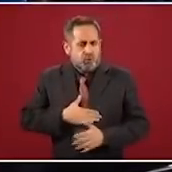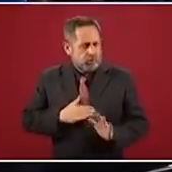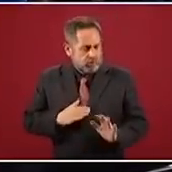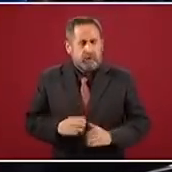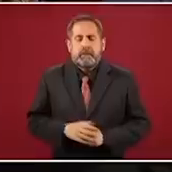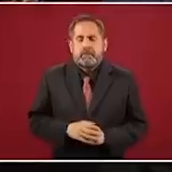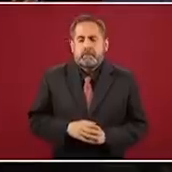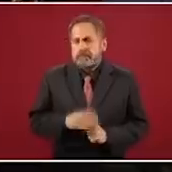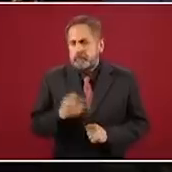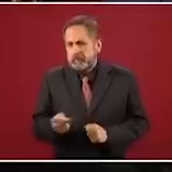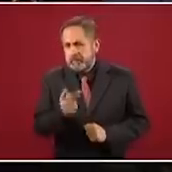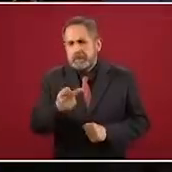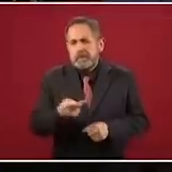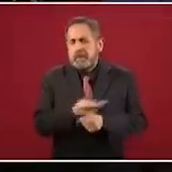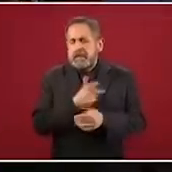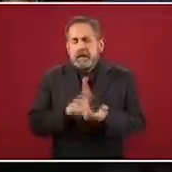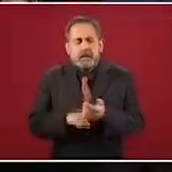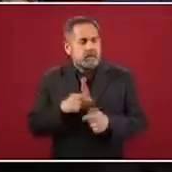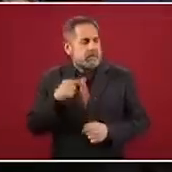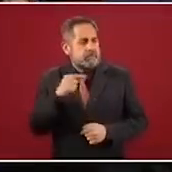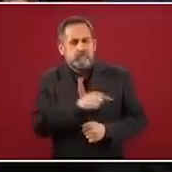pregunto, ¿qué va a pasar con